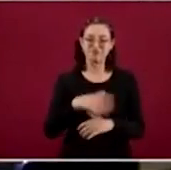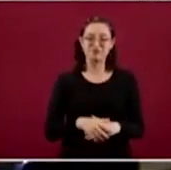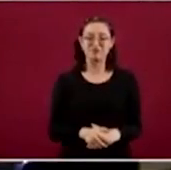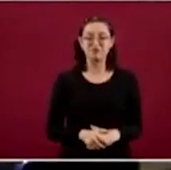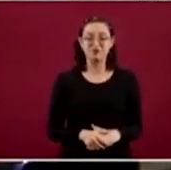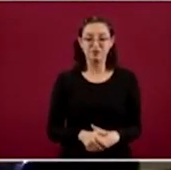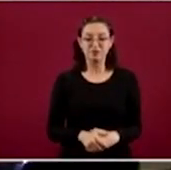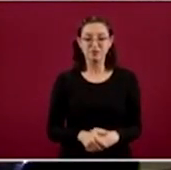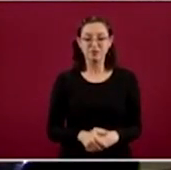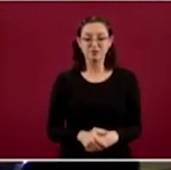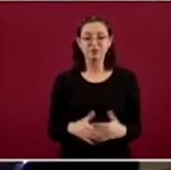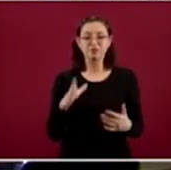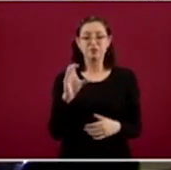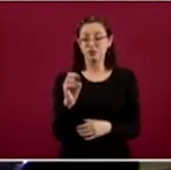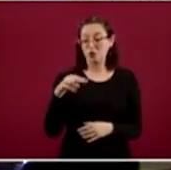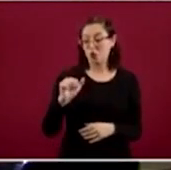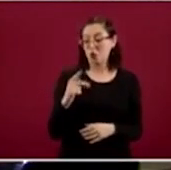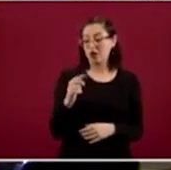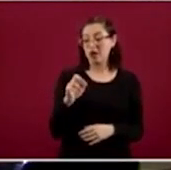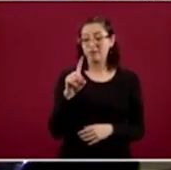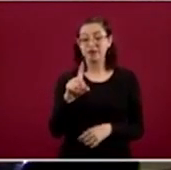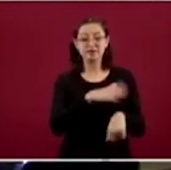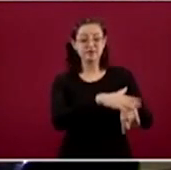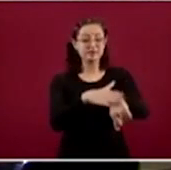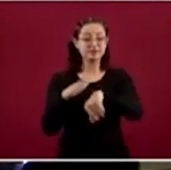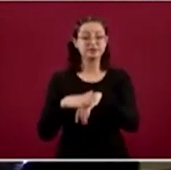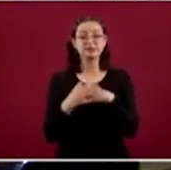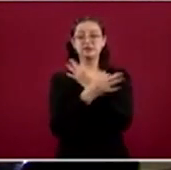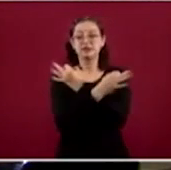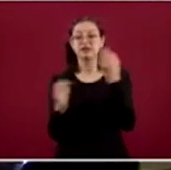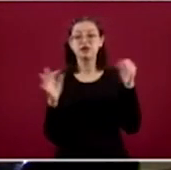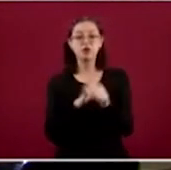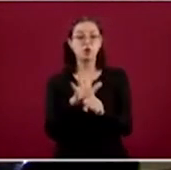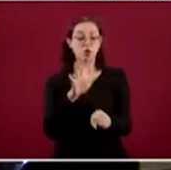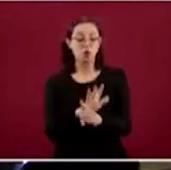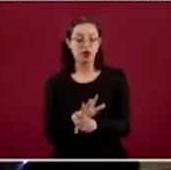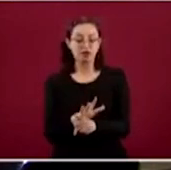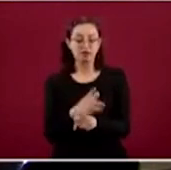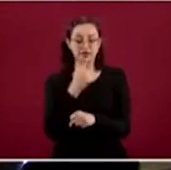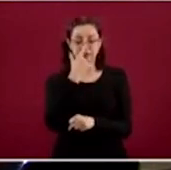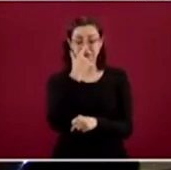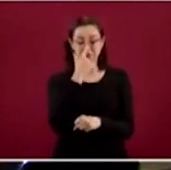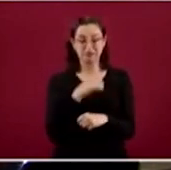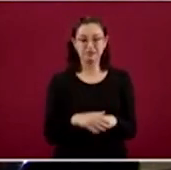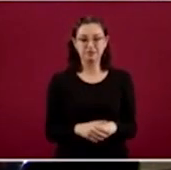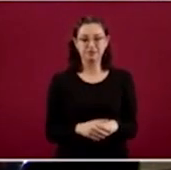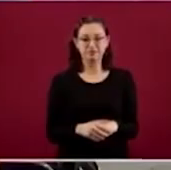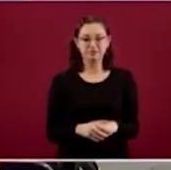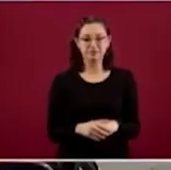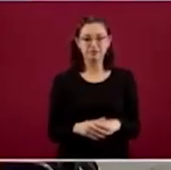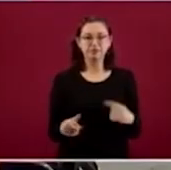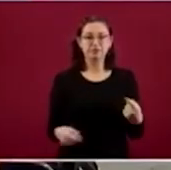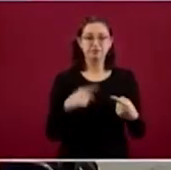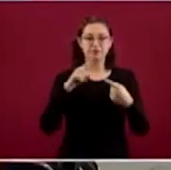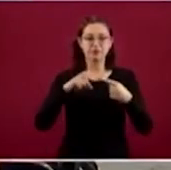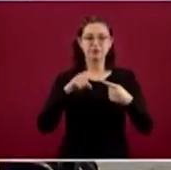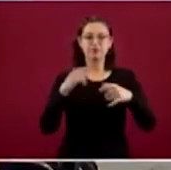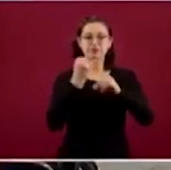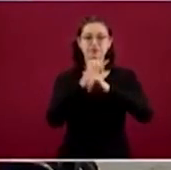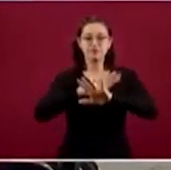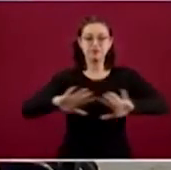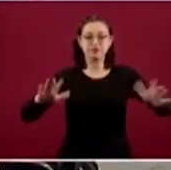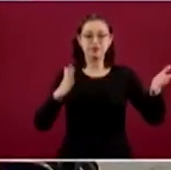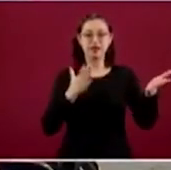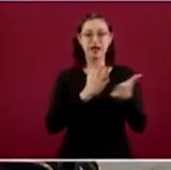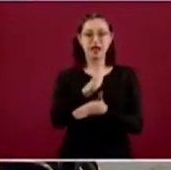¿Qué llamado a la acción hace CONAPRED? En primer lugar, es que demos información accesible. Es un llamado a la